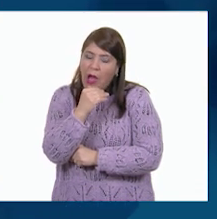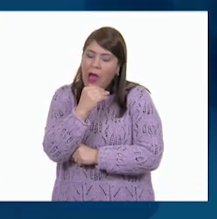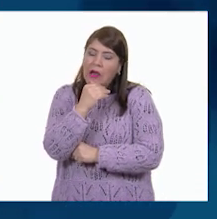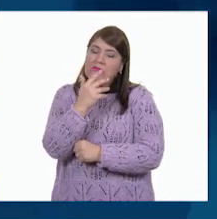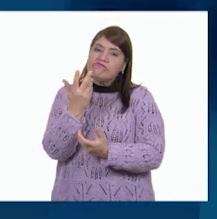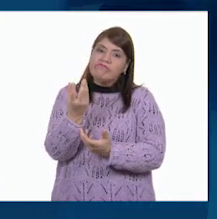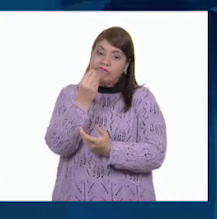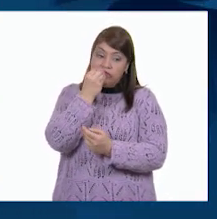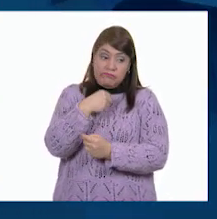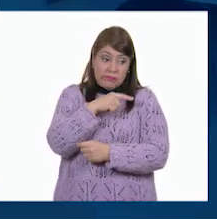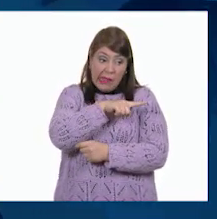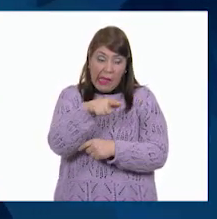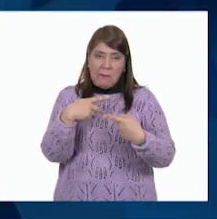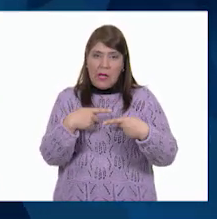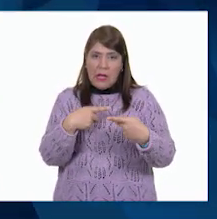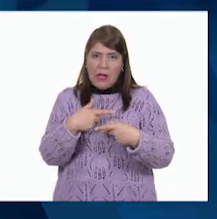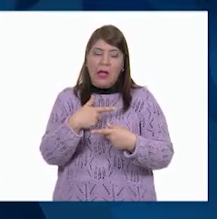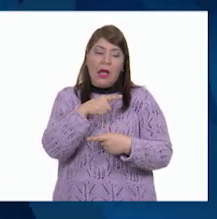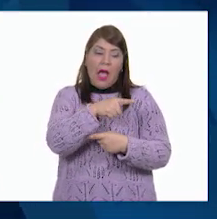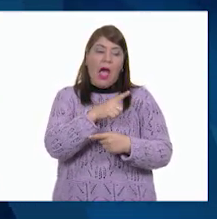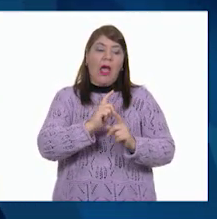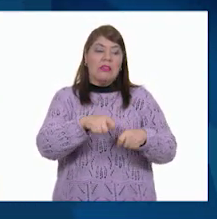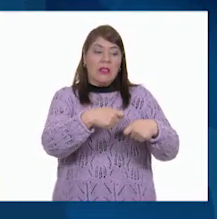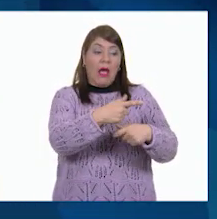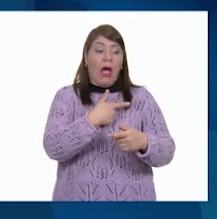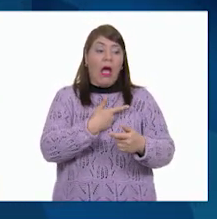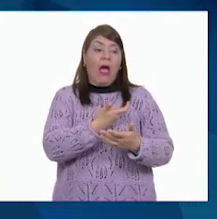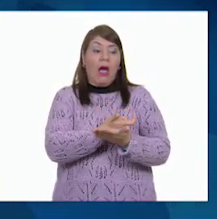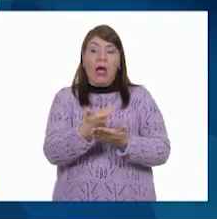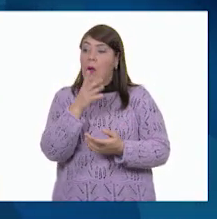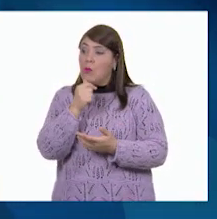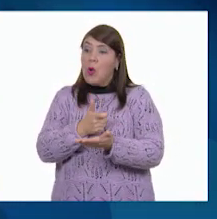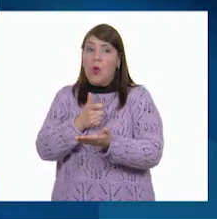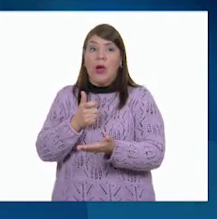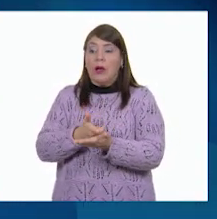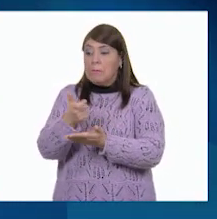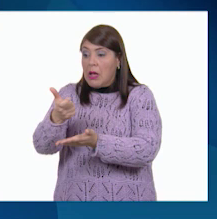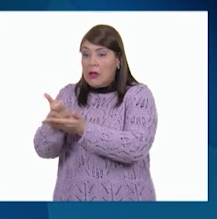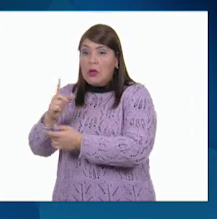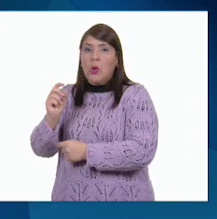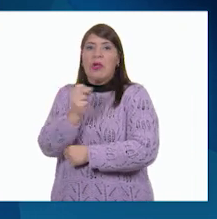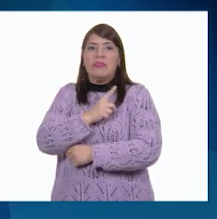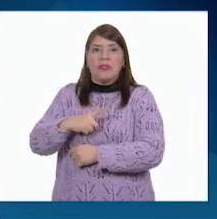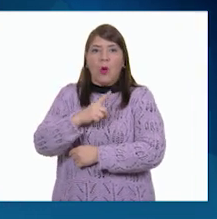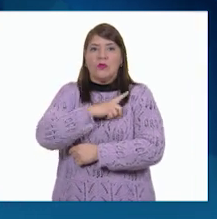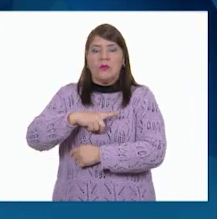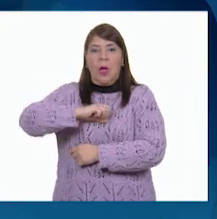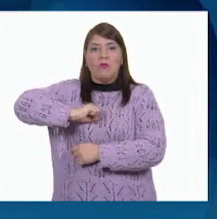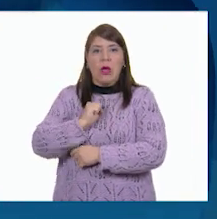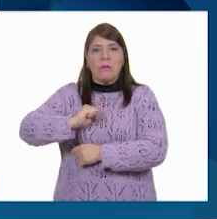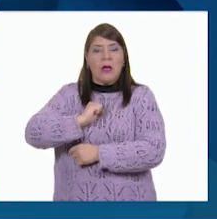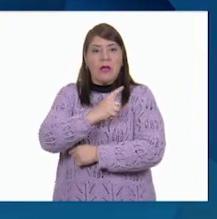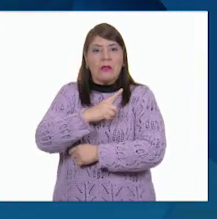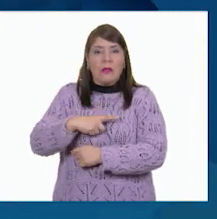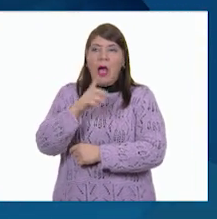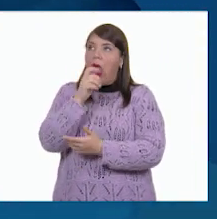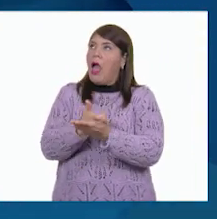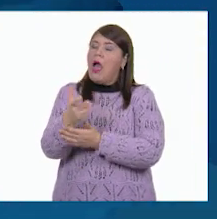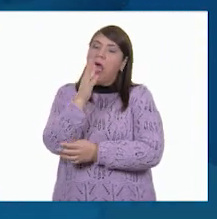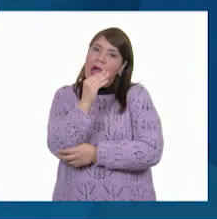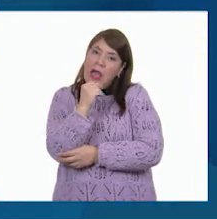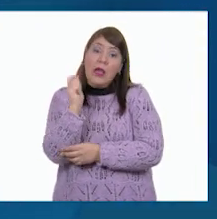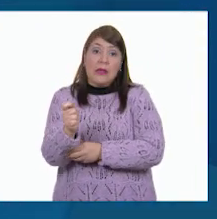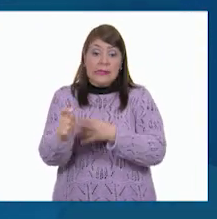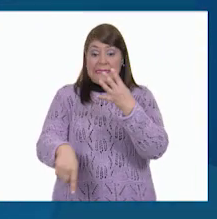los trabajadores se les daban deudas que después no podían pagar. Una cuarta característica de las tiendas de